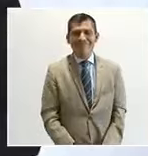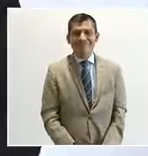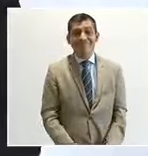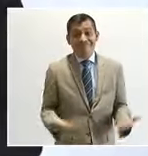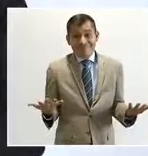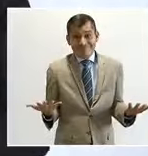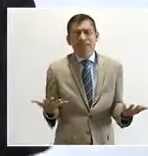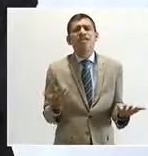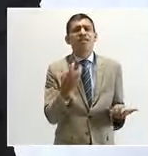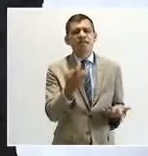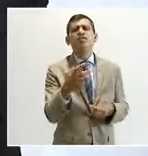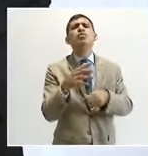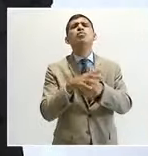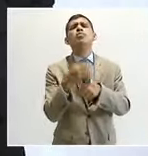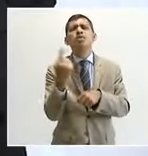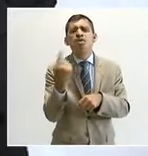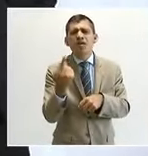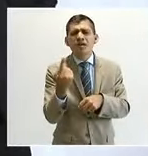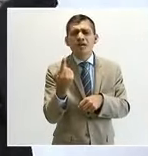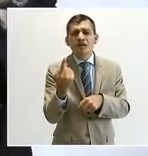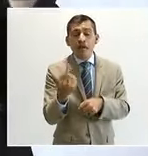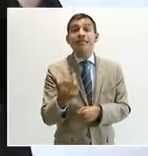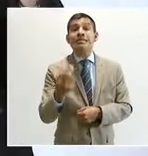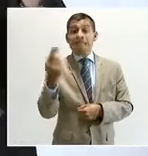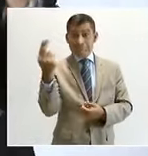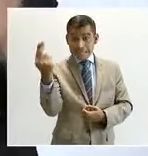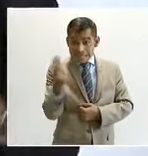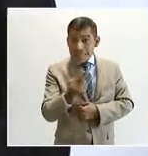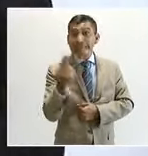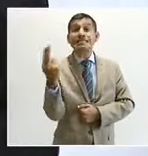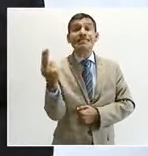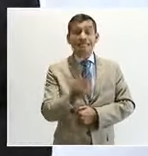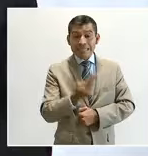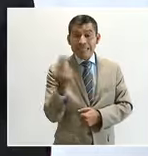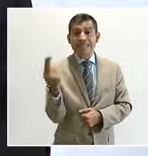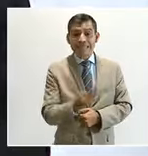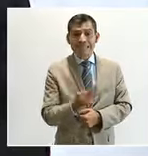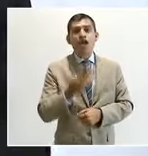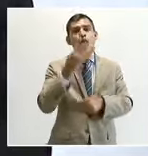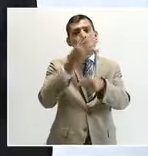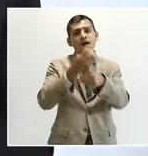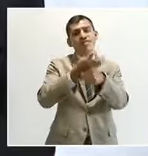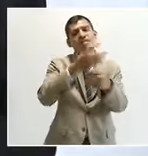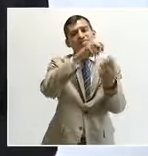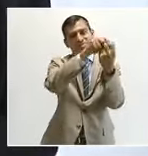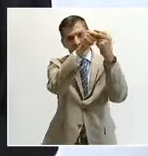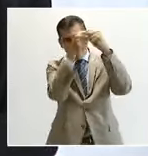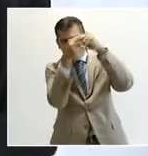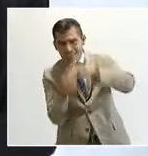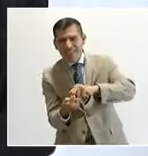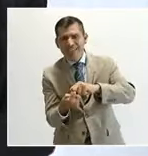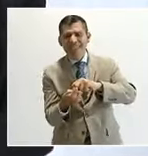Y por qué se necesita la cuarta transformación